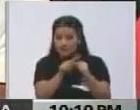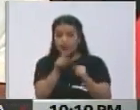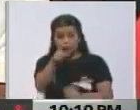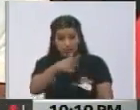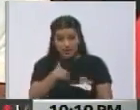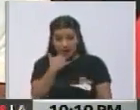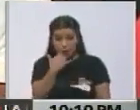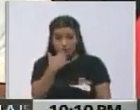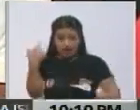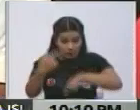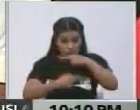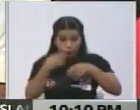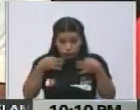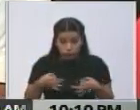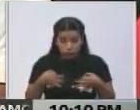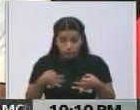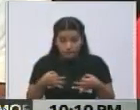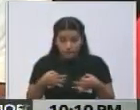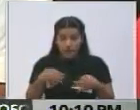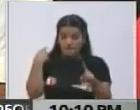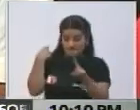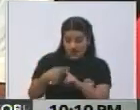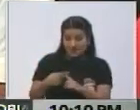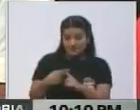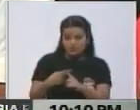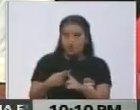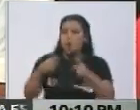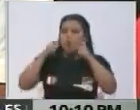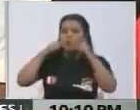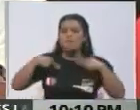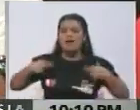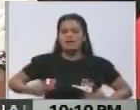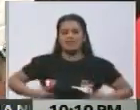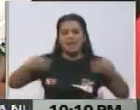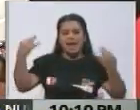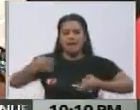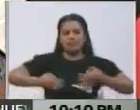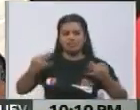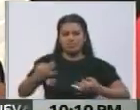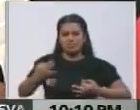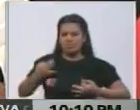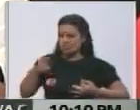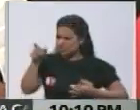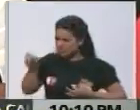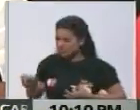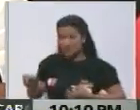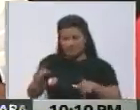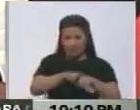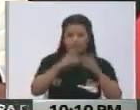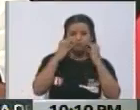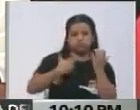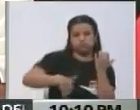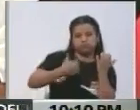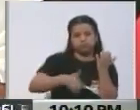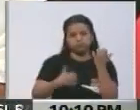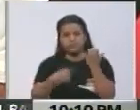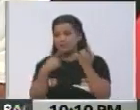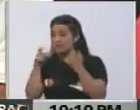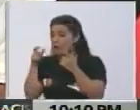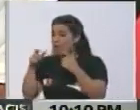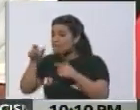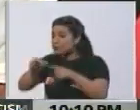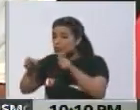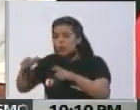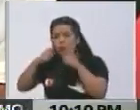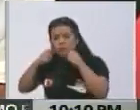revolución y que la humanidad sea humana, como decía Ali Primera, y construir el